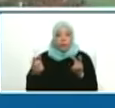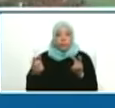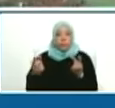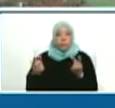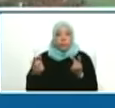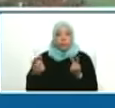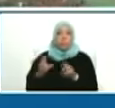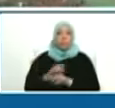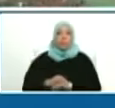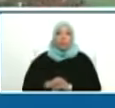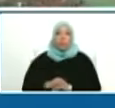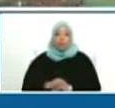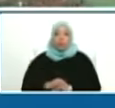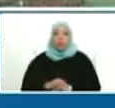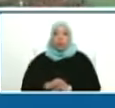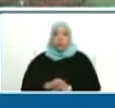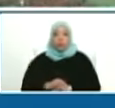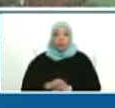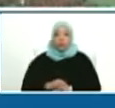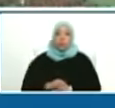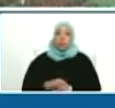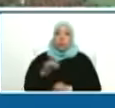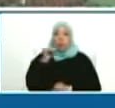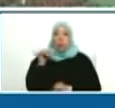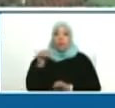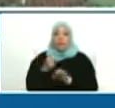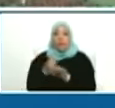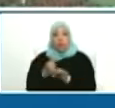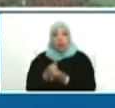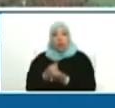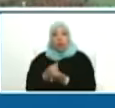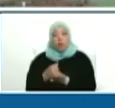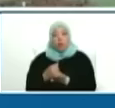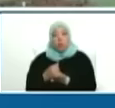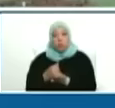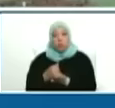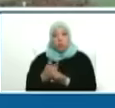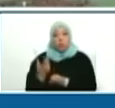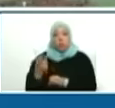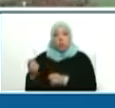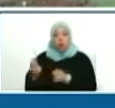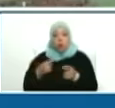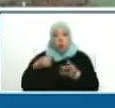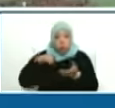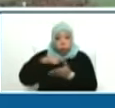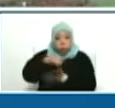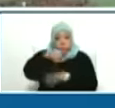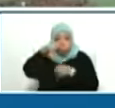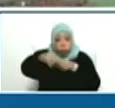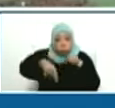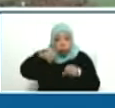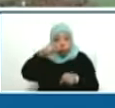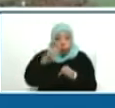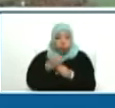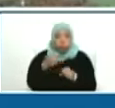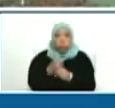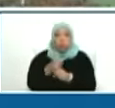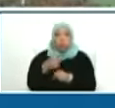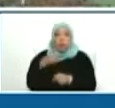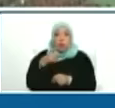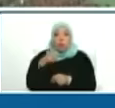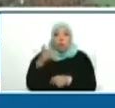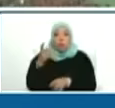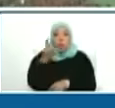Ellos pretendían con sus amenazas y que nos iban a invadir, que ya venía